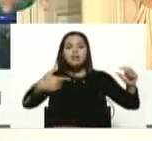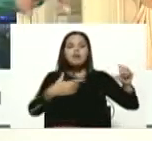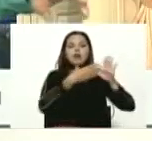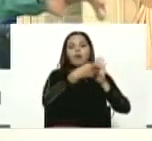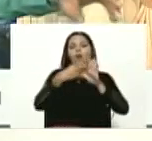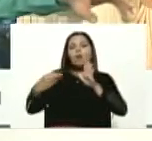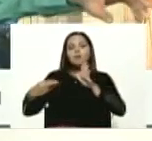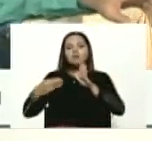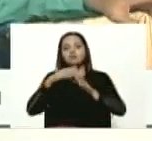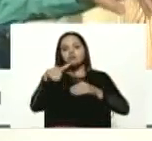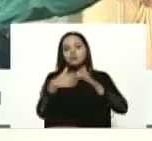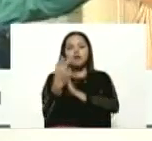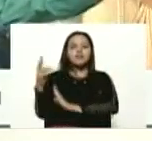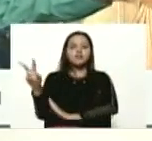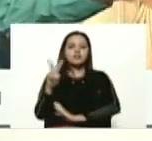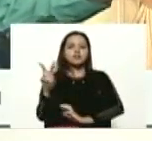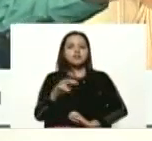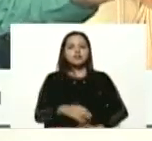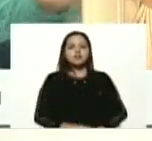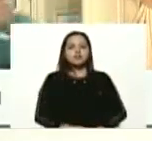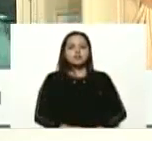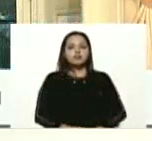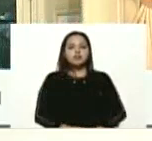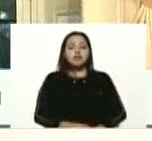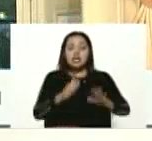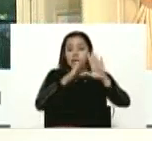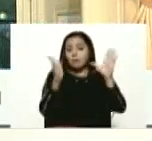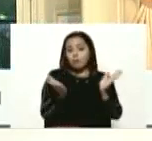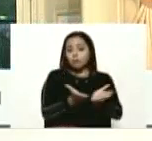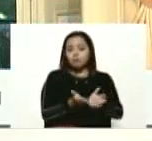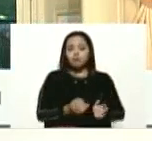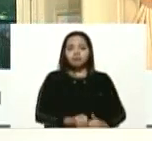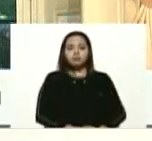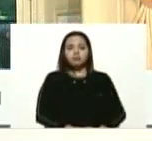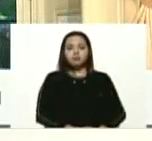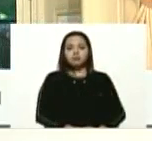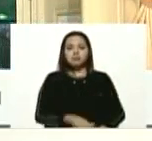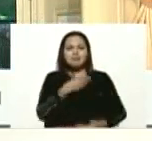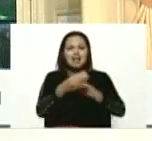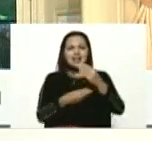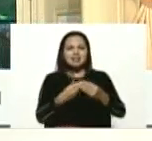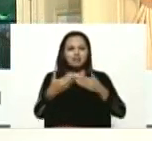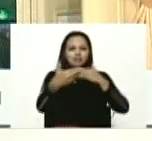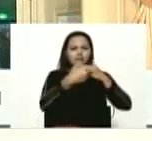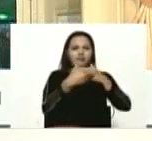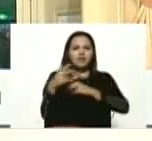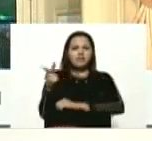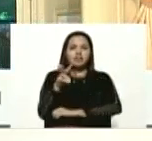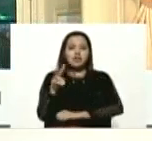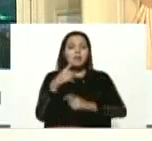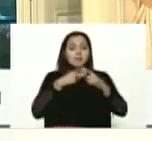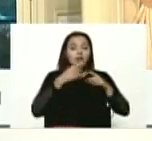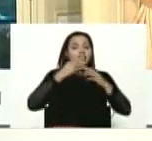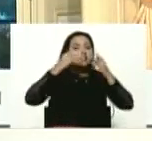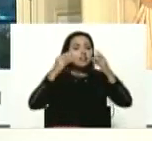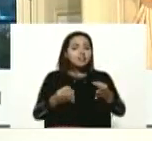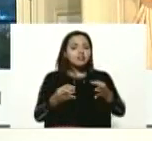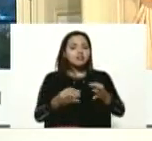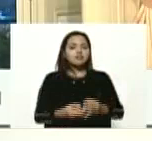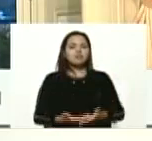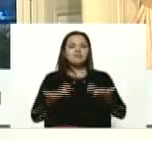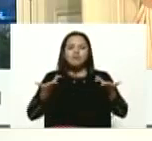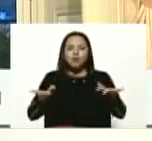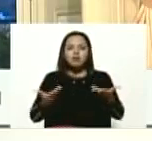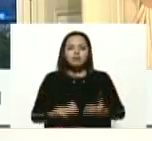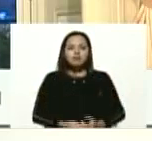el país, perdón, en todo el mundo, para hacerle daño. Pero la verdad es verdadera, es